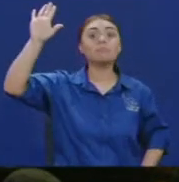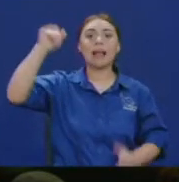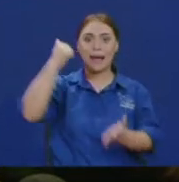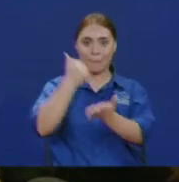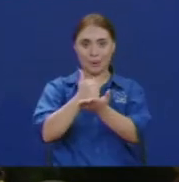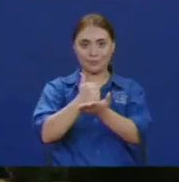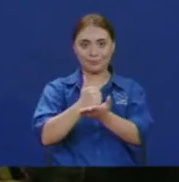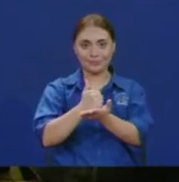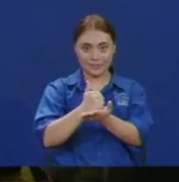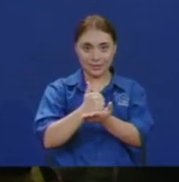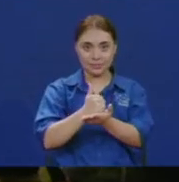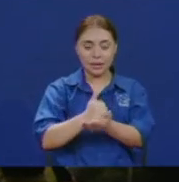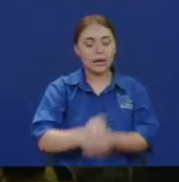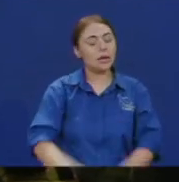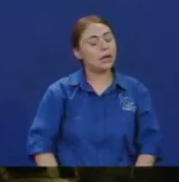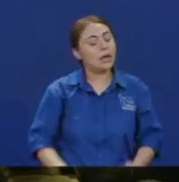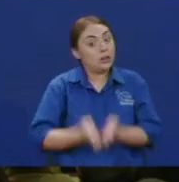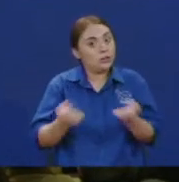Sin levadura.